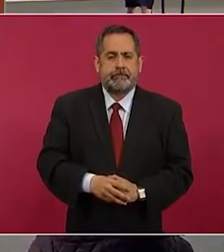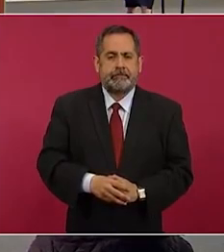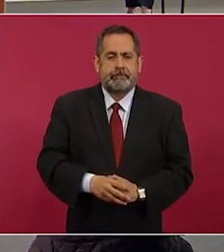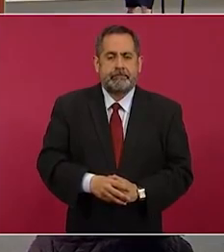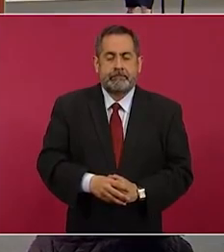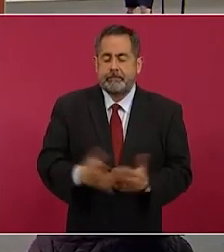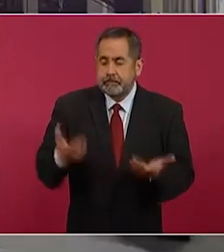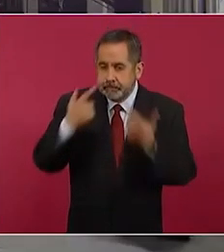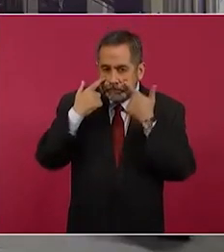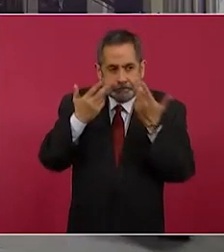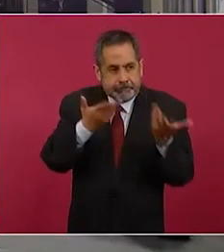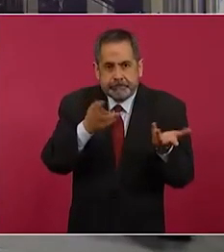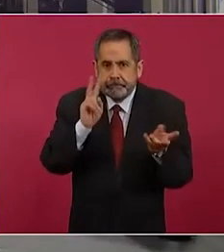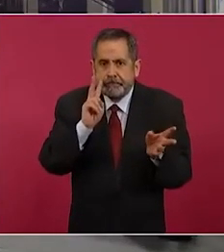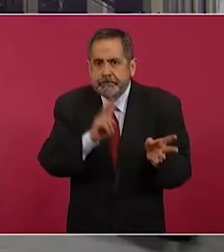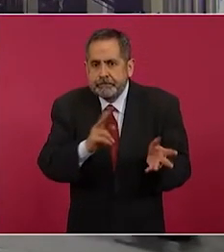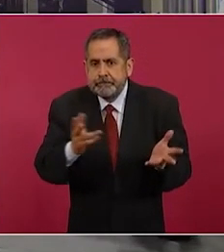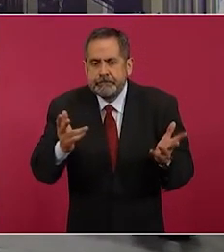¿Cómo lo ve?